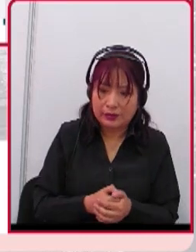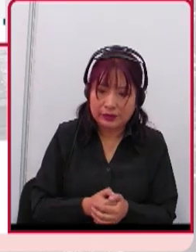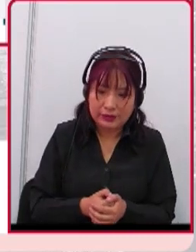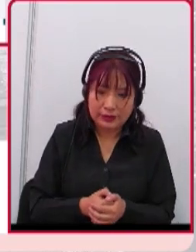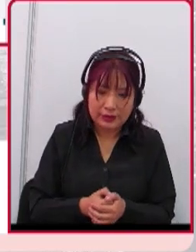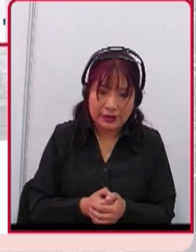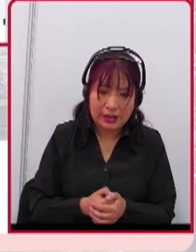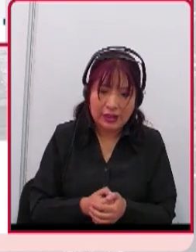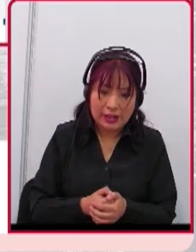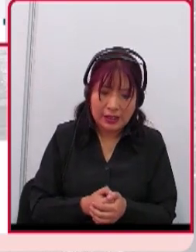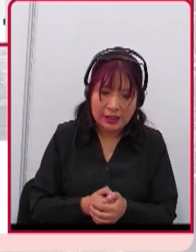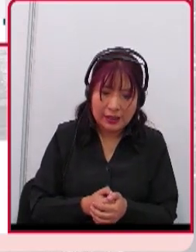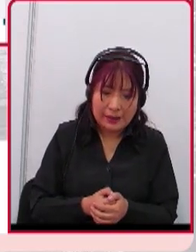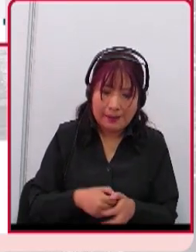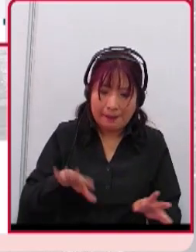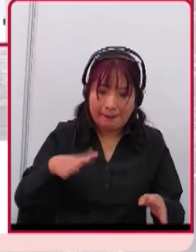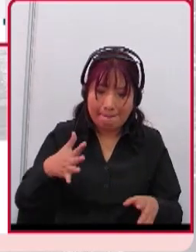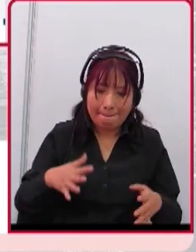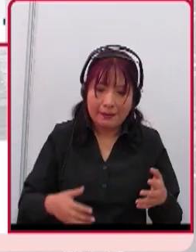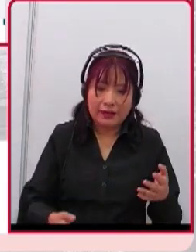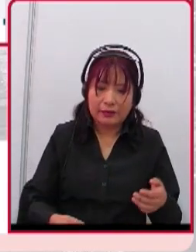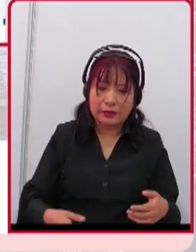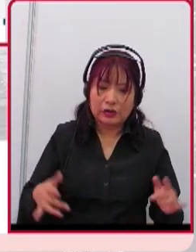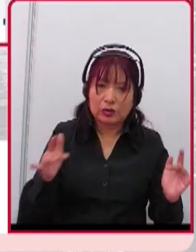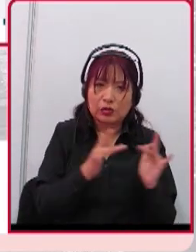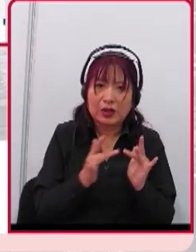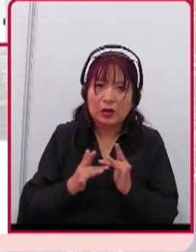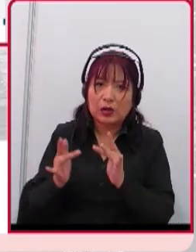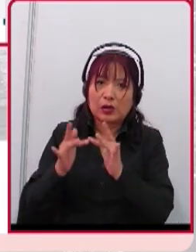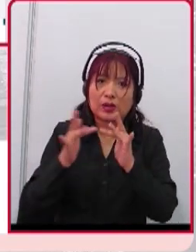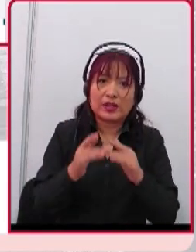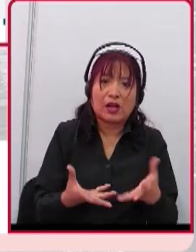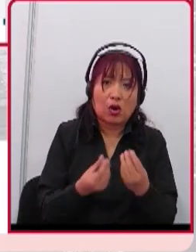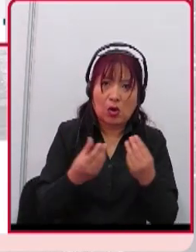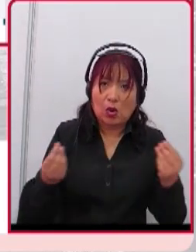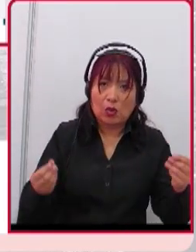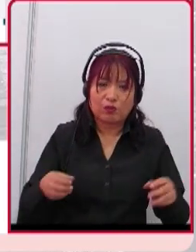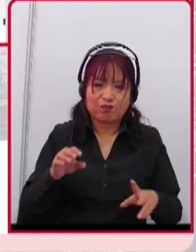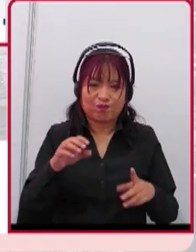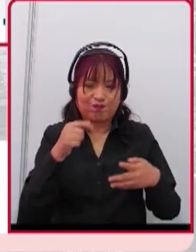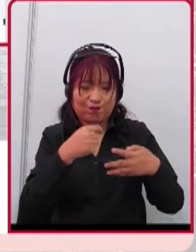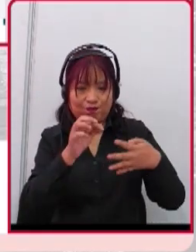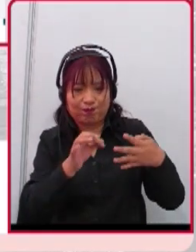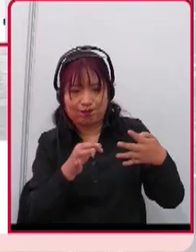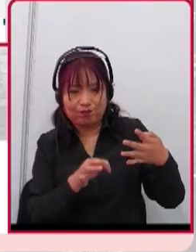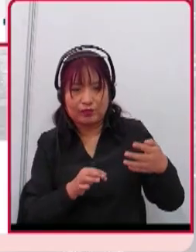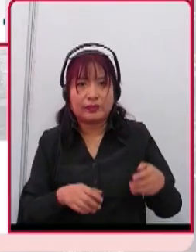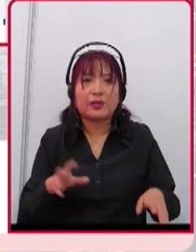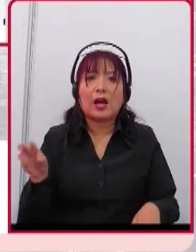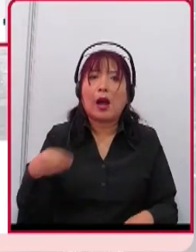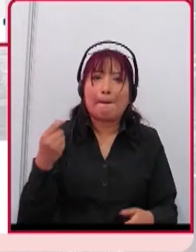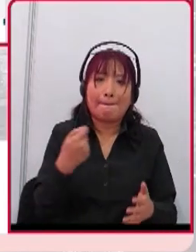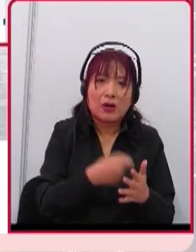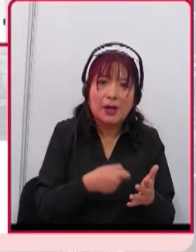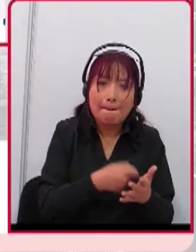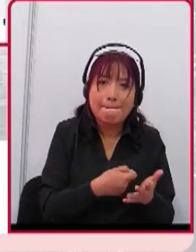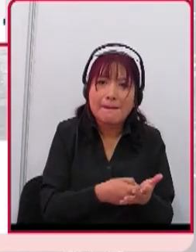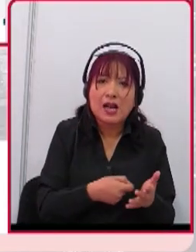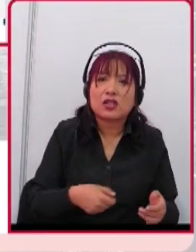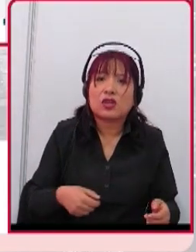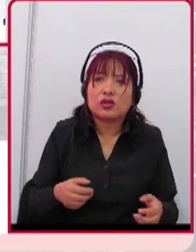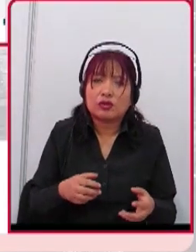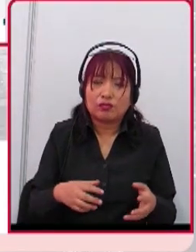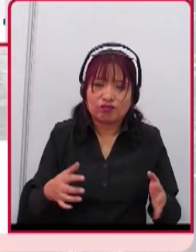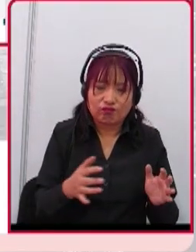hemos utilizado una regresión multivariable porque está en función a los precios y también a los precios futuros. A partir del año